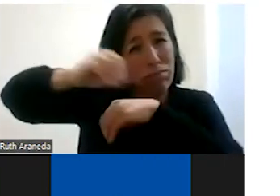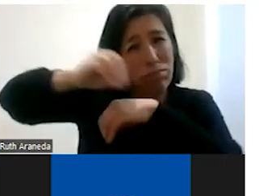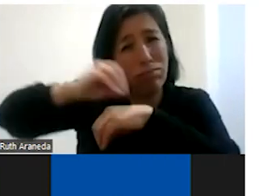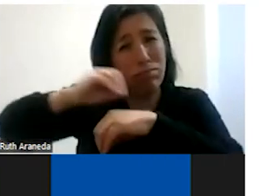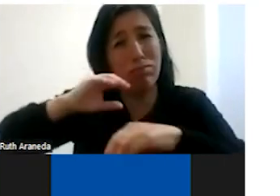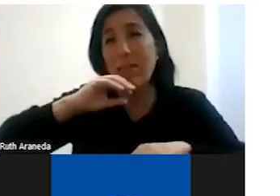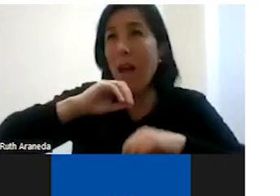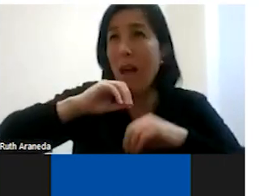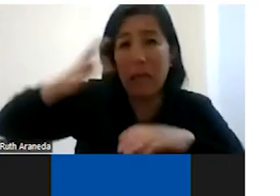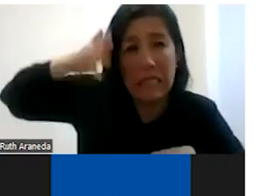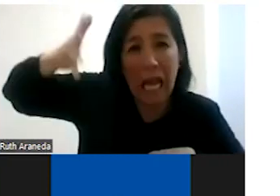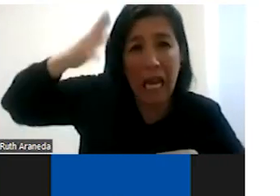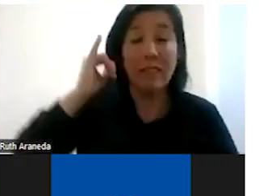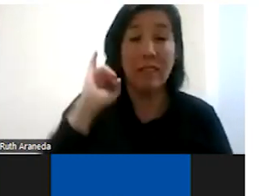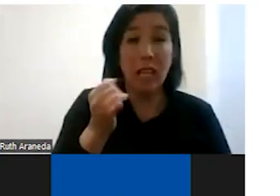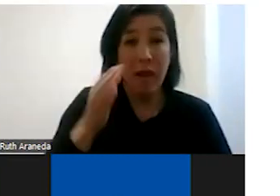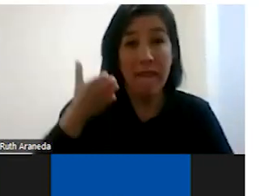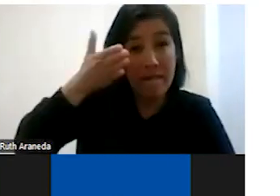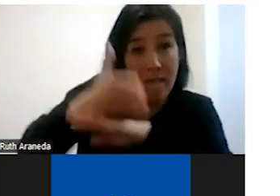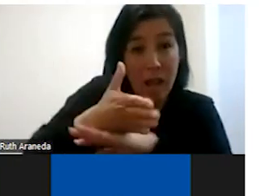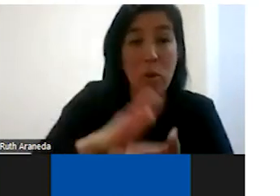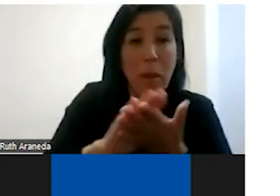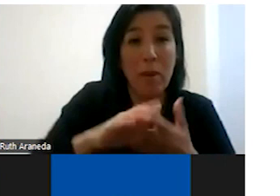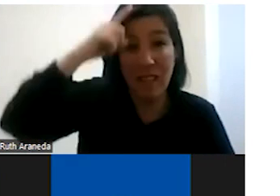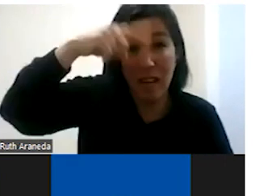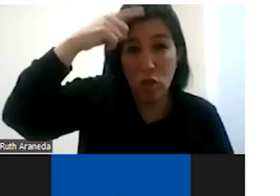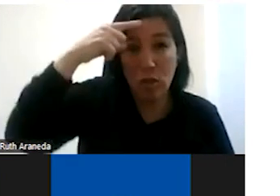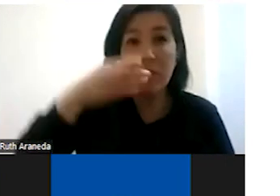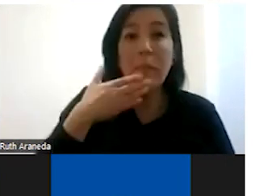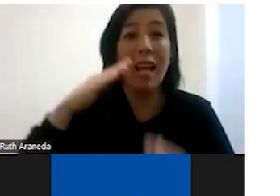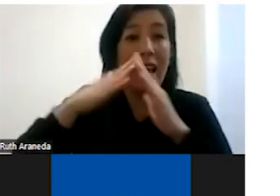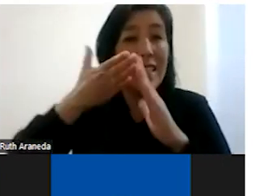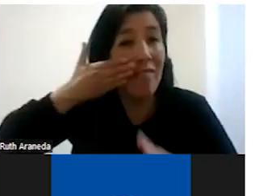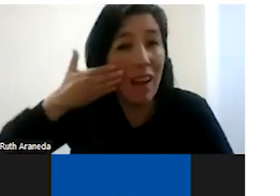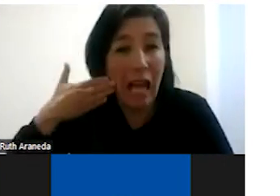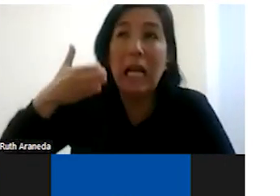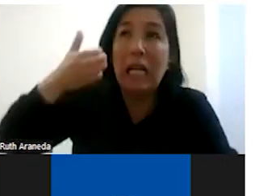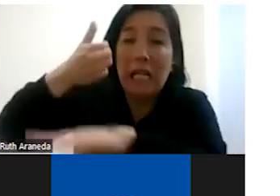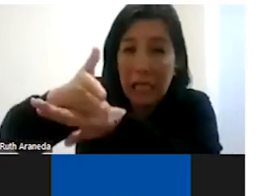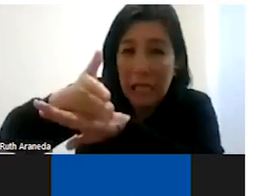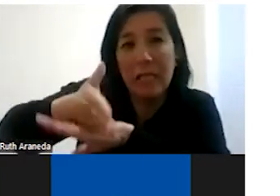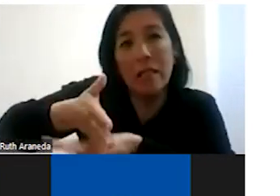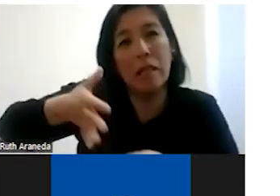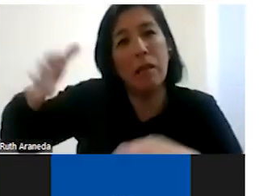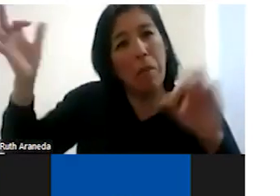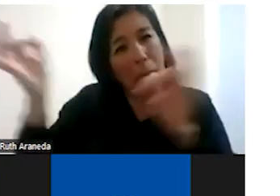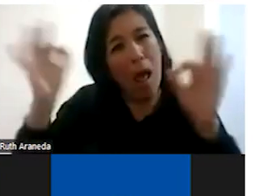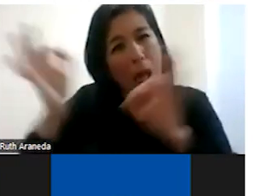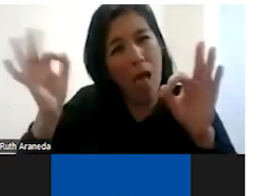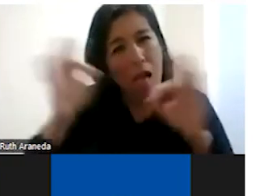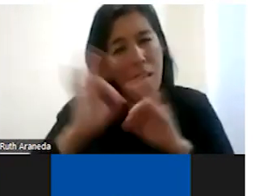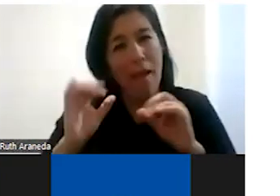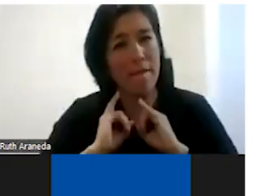docenas. Y siempre que voy a algún lugar, fui al Museo San Antonio hace poco, fui a Casablanca hace poco, y aproveché a devolver un material